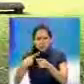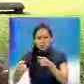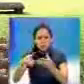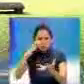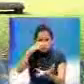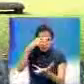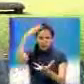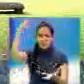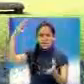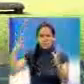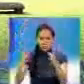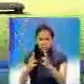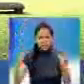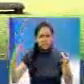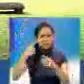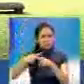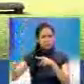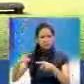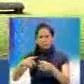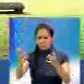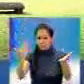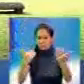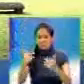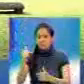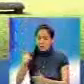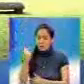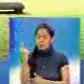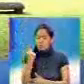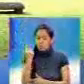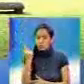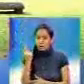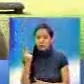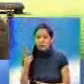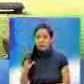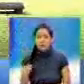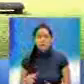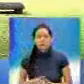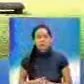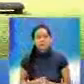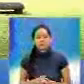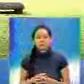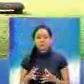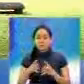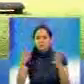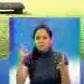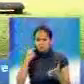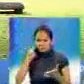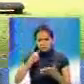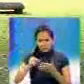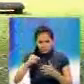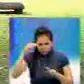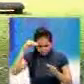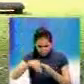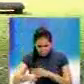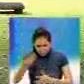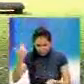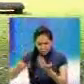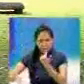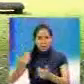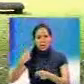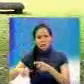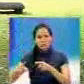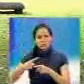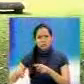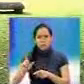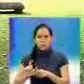impresionante, más importante de Takalik Abaj sea su enorme inventario de escultura. Tenemos